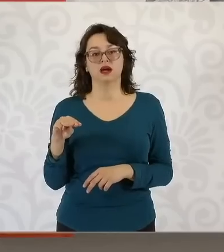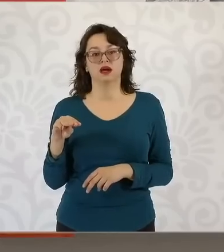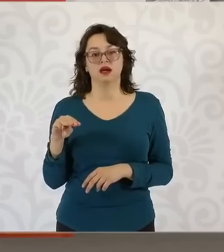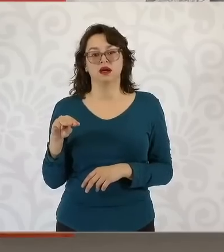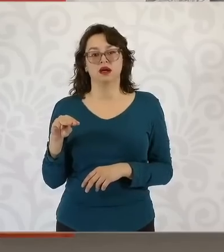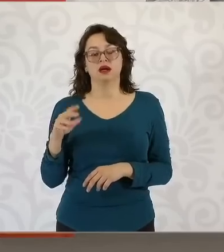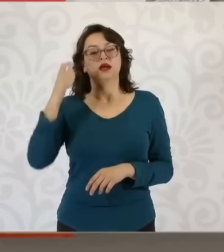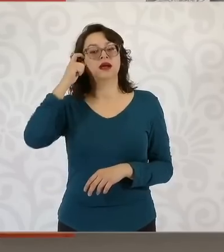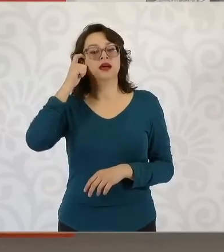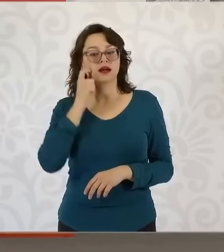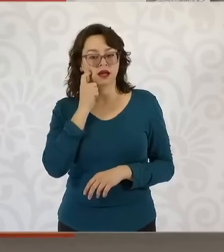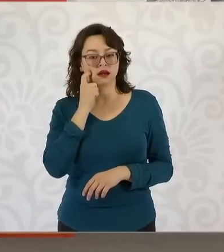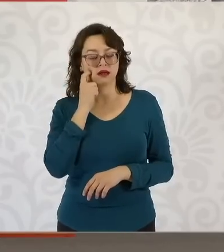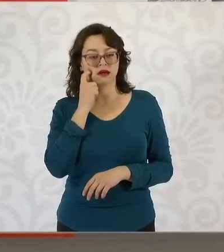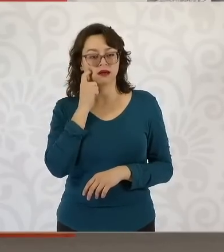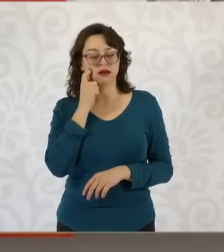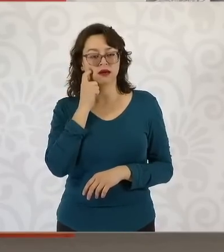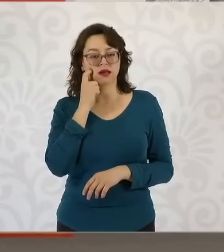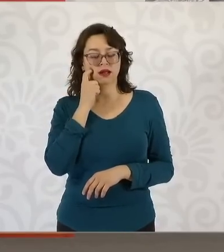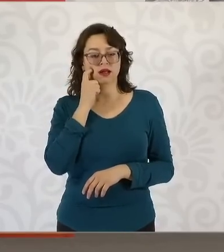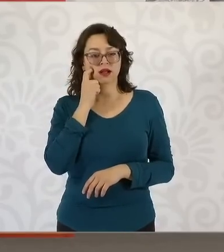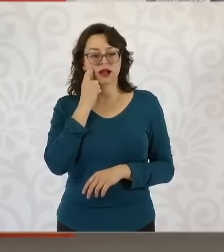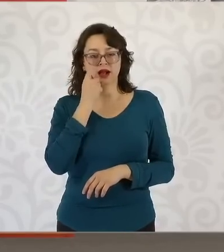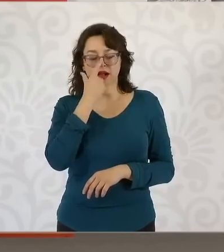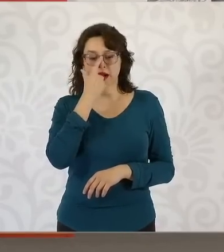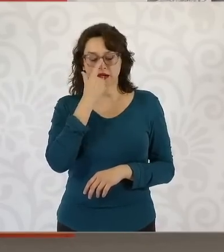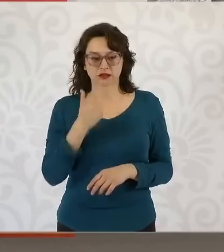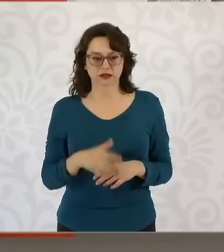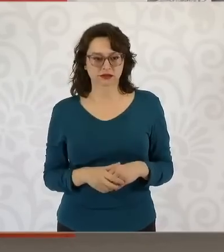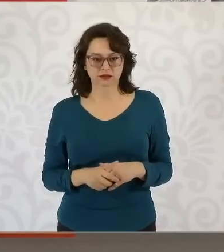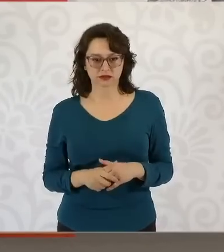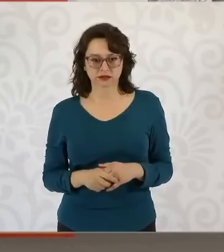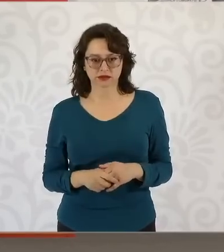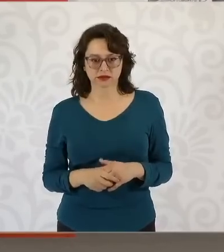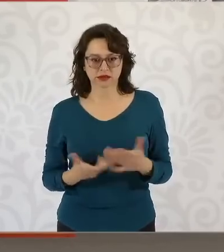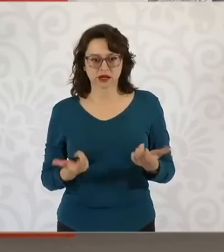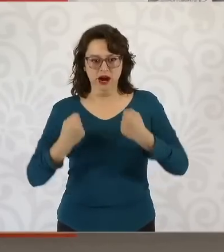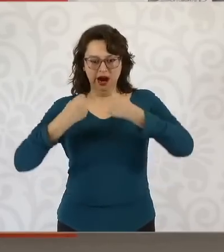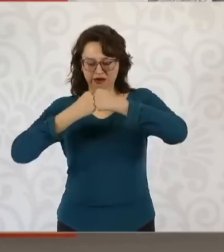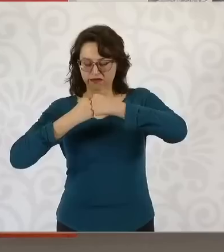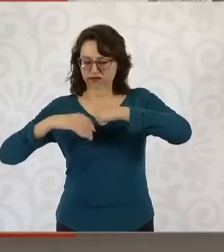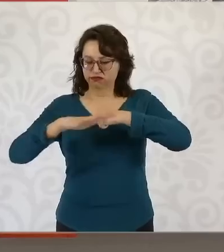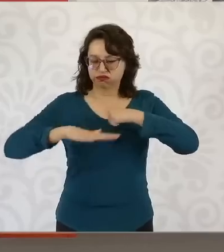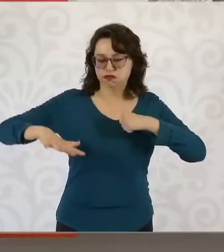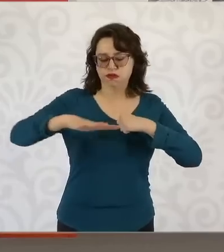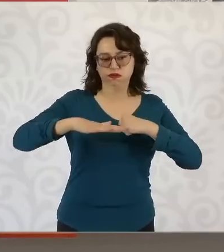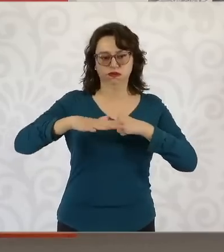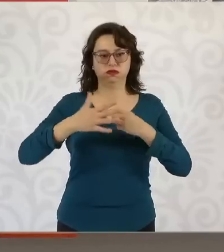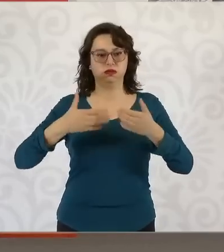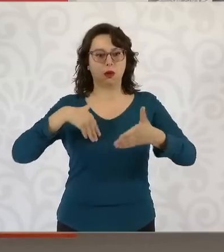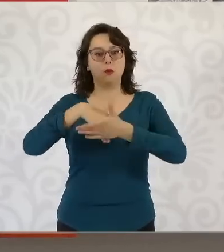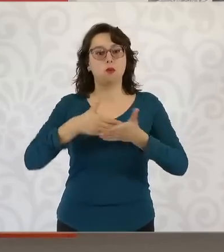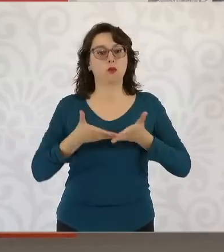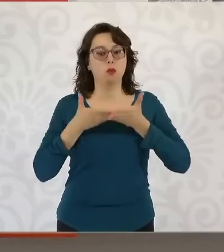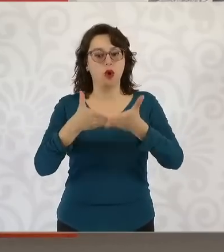Oca, en Guerrero, porque Lázaro Cárdenas y todo el puerto más el municipio de La Unión, pues